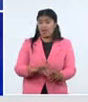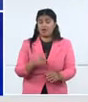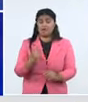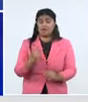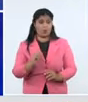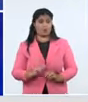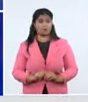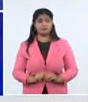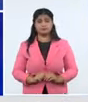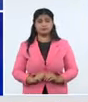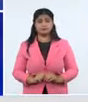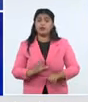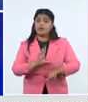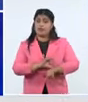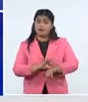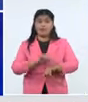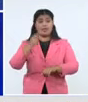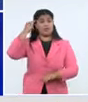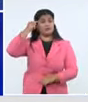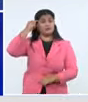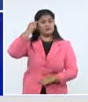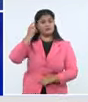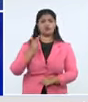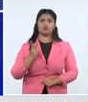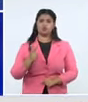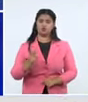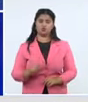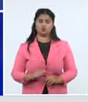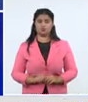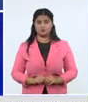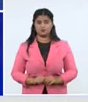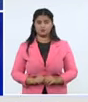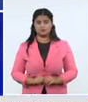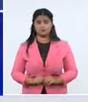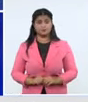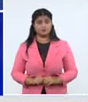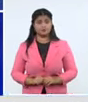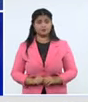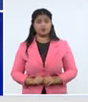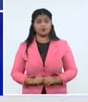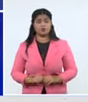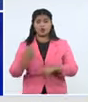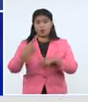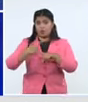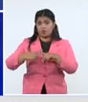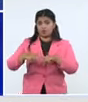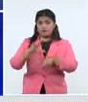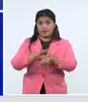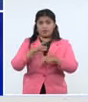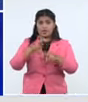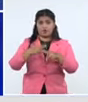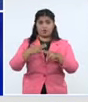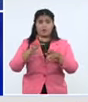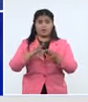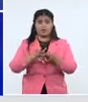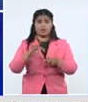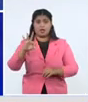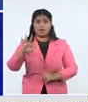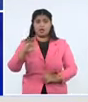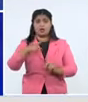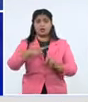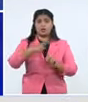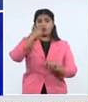enfermedad vascular, con insuficiencia cardíaca, con gota, con demencia, con insuficiencia